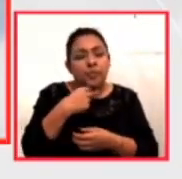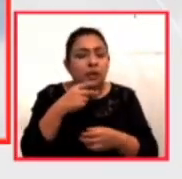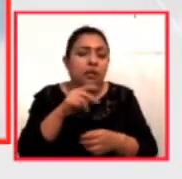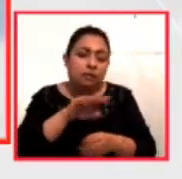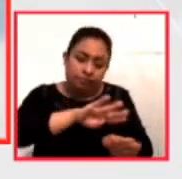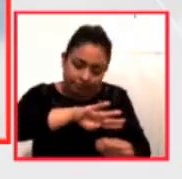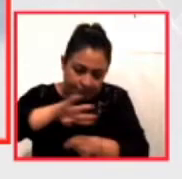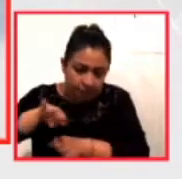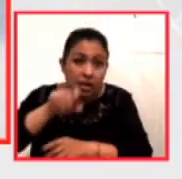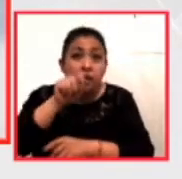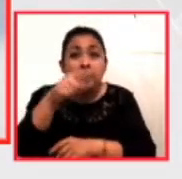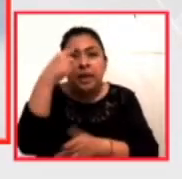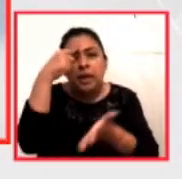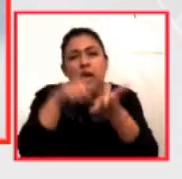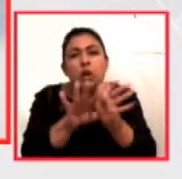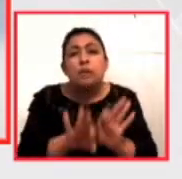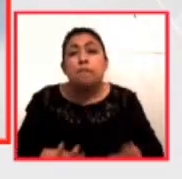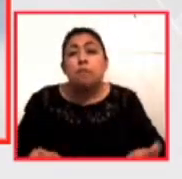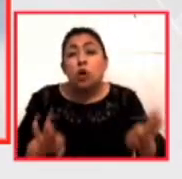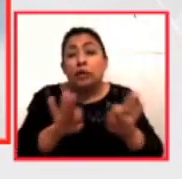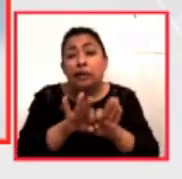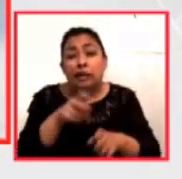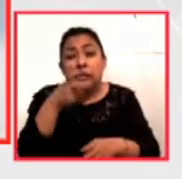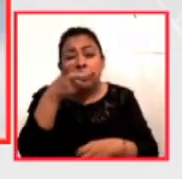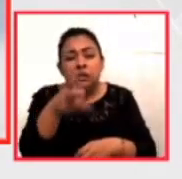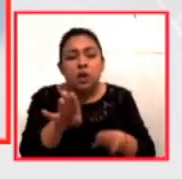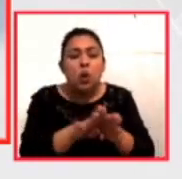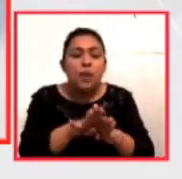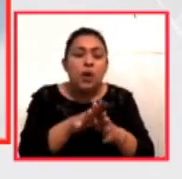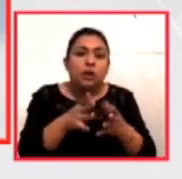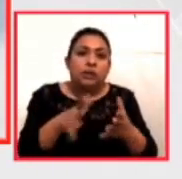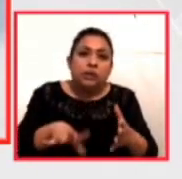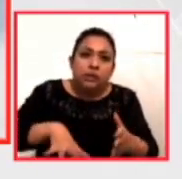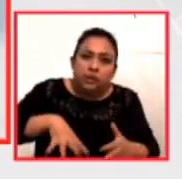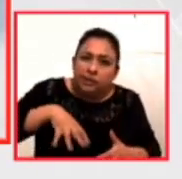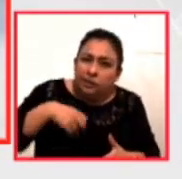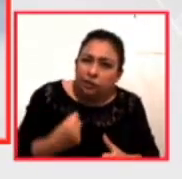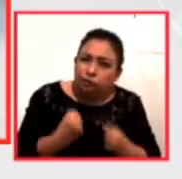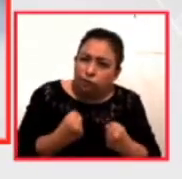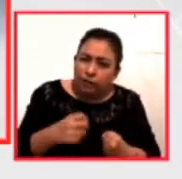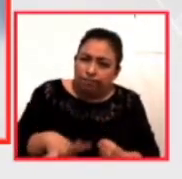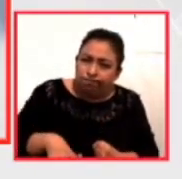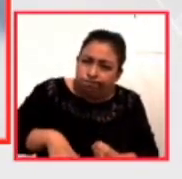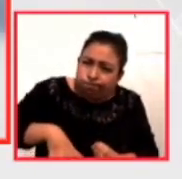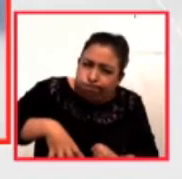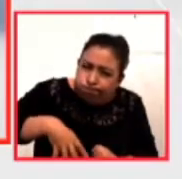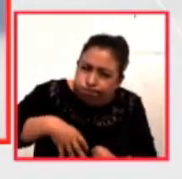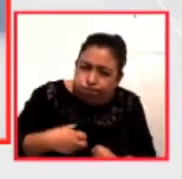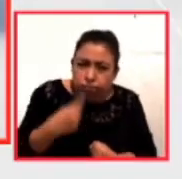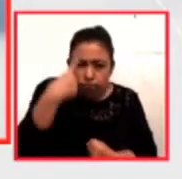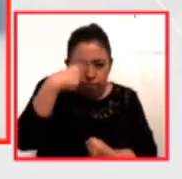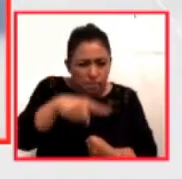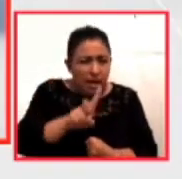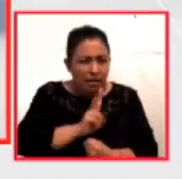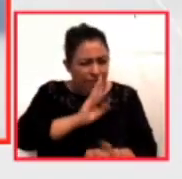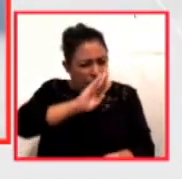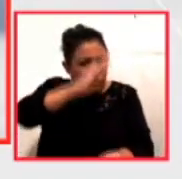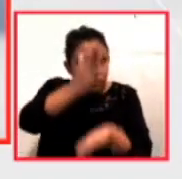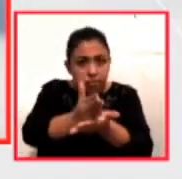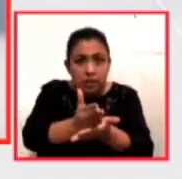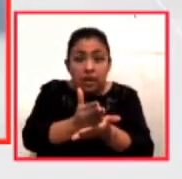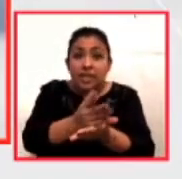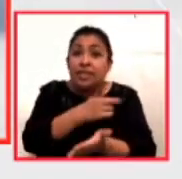que este monumental sacrificio que se está haciendo para frenar al virus se haga bien,